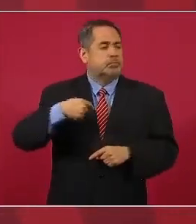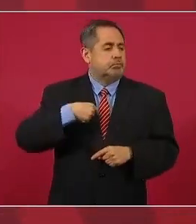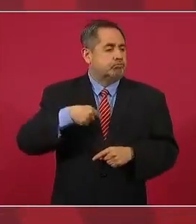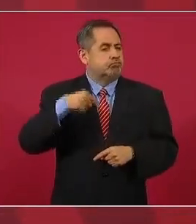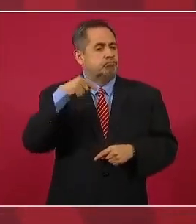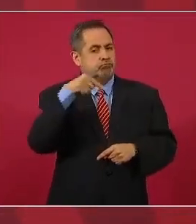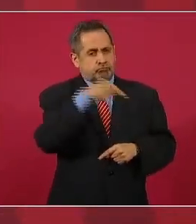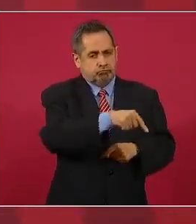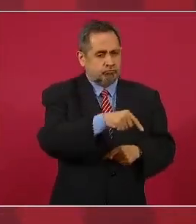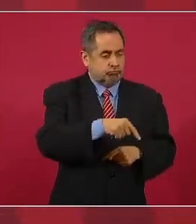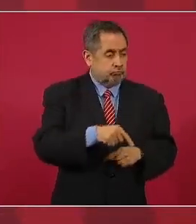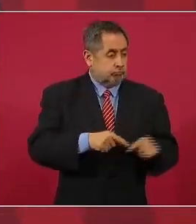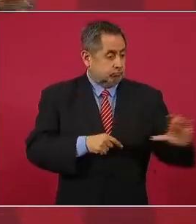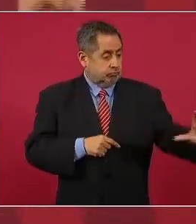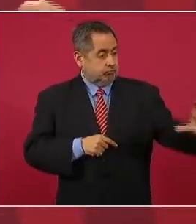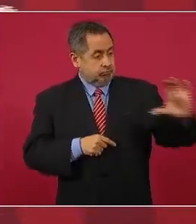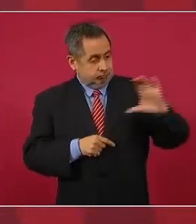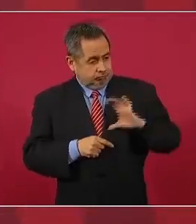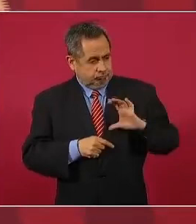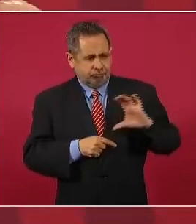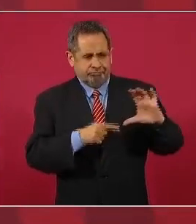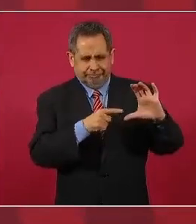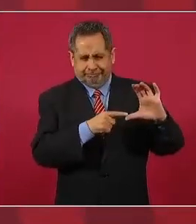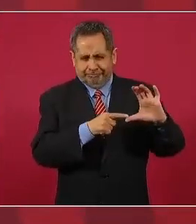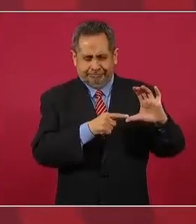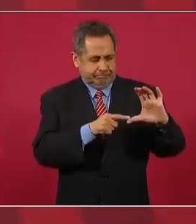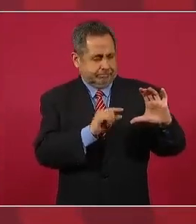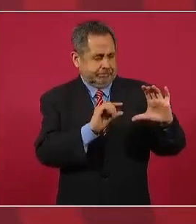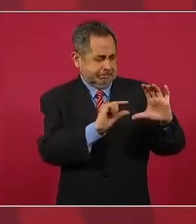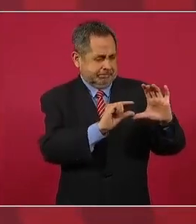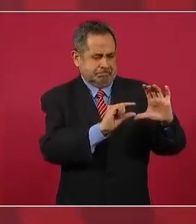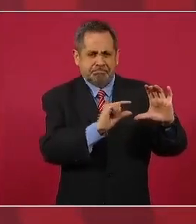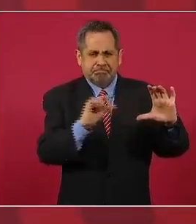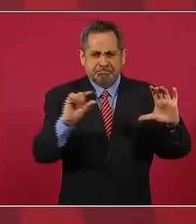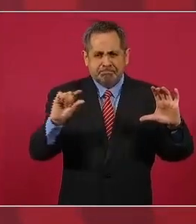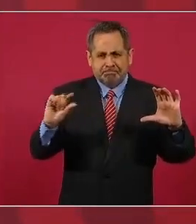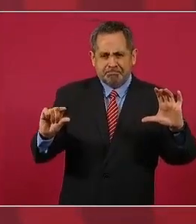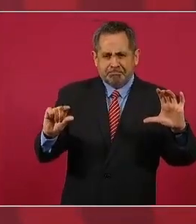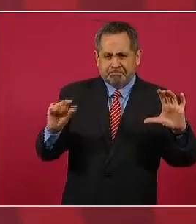que dieran un porcentaje para ayudar a los periodistas